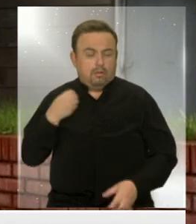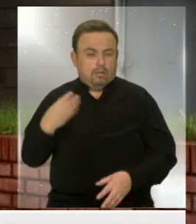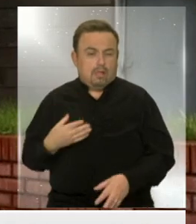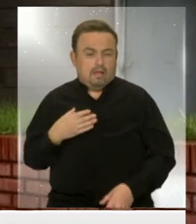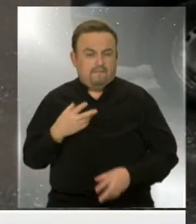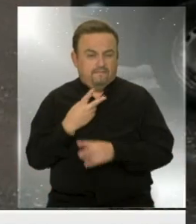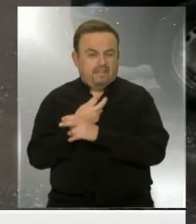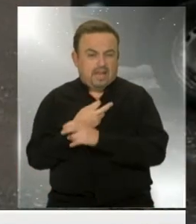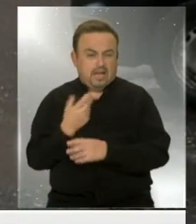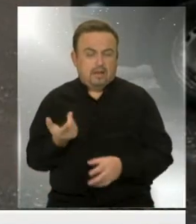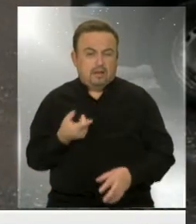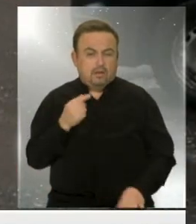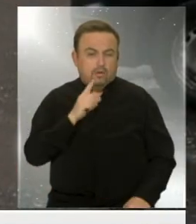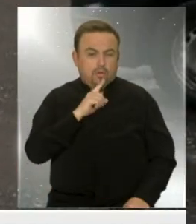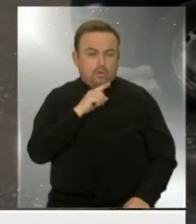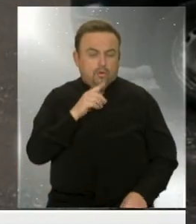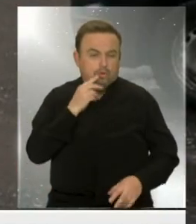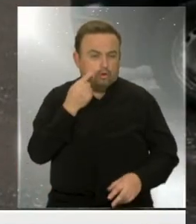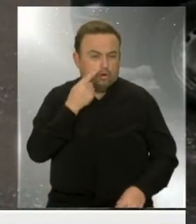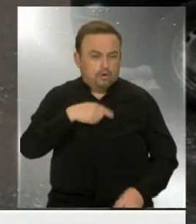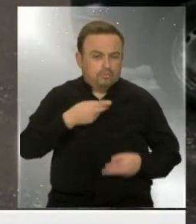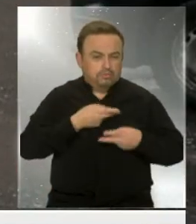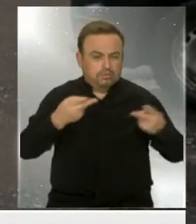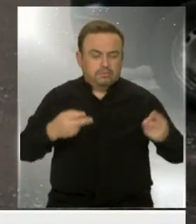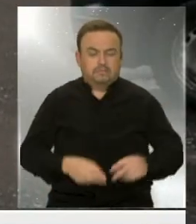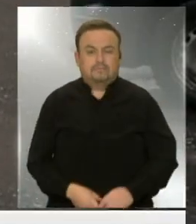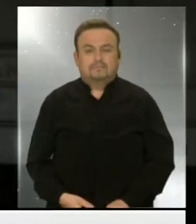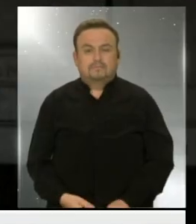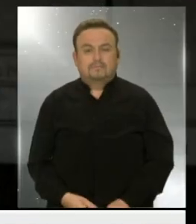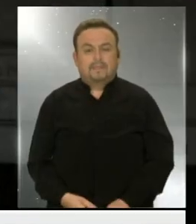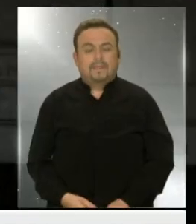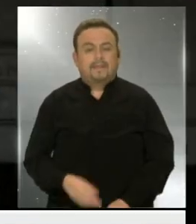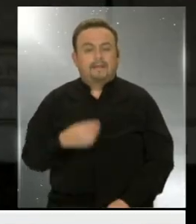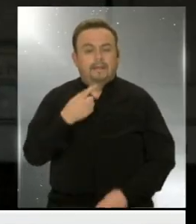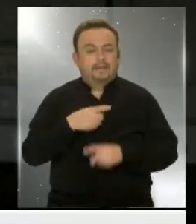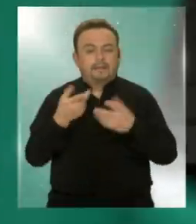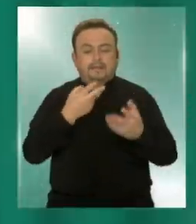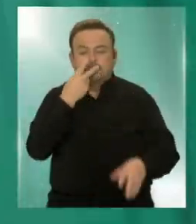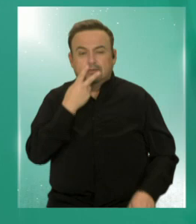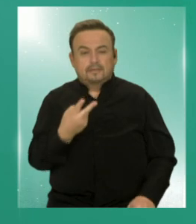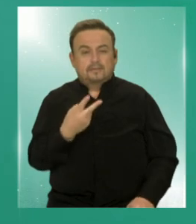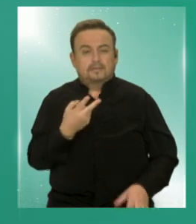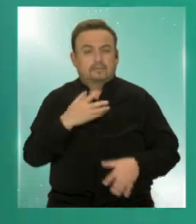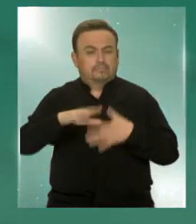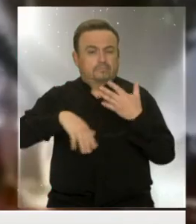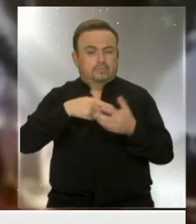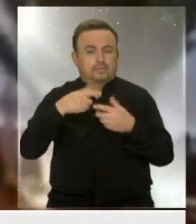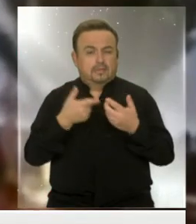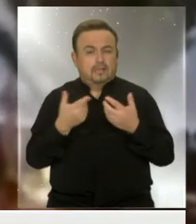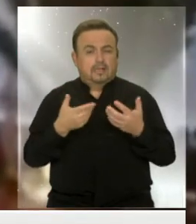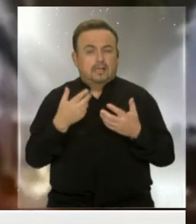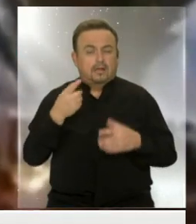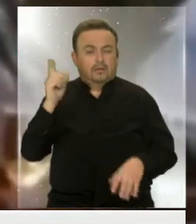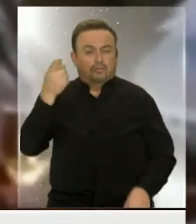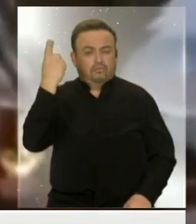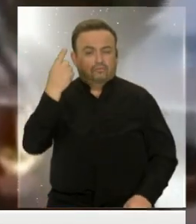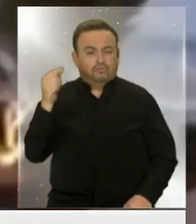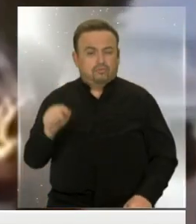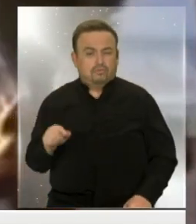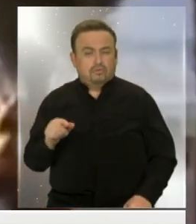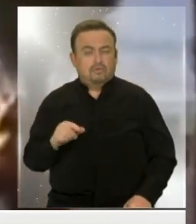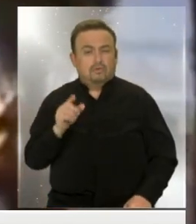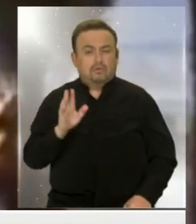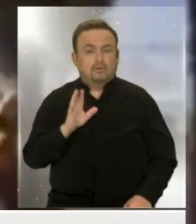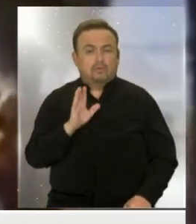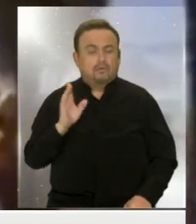Unido. Exacto. Son los últimos casos que se conocen. Vamos a ver ahora los estragos que ha causado el huracán Genevieve